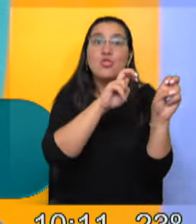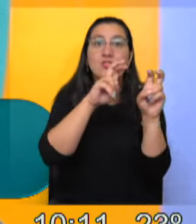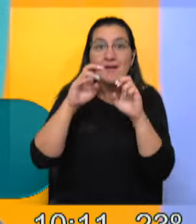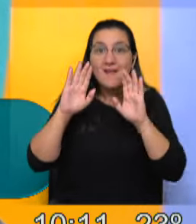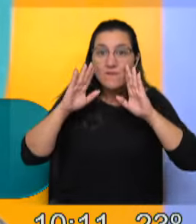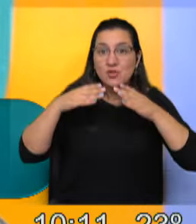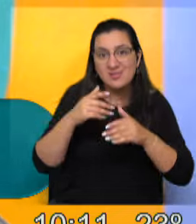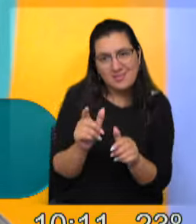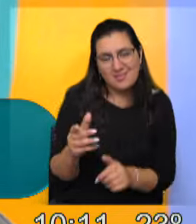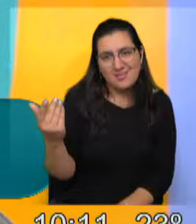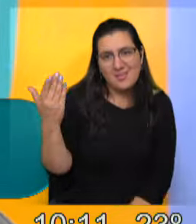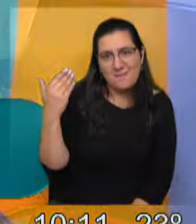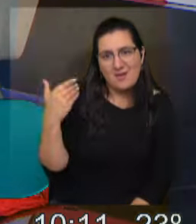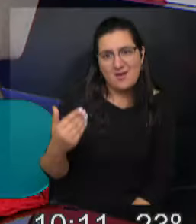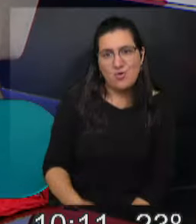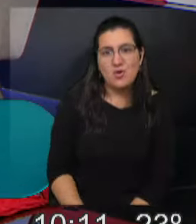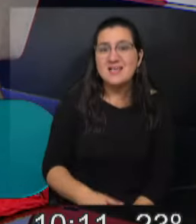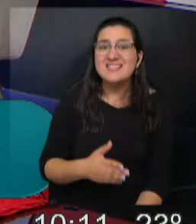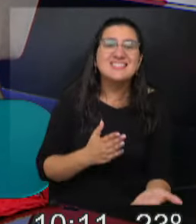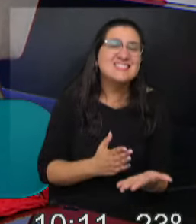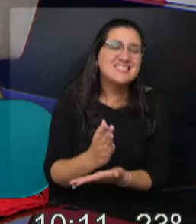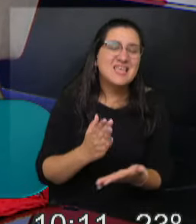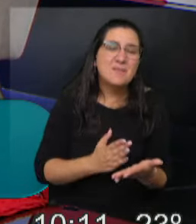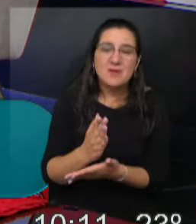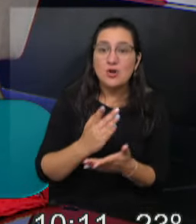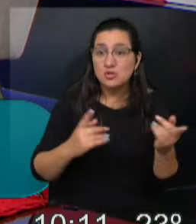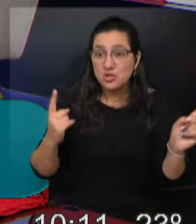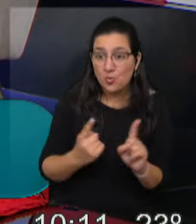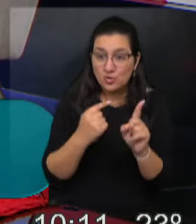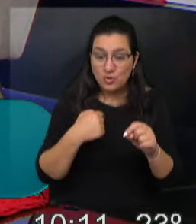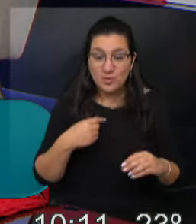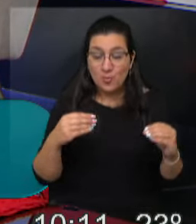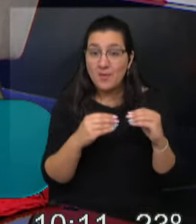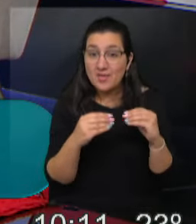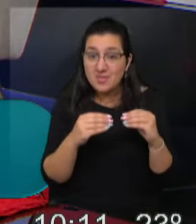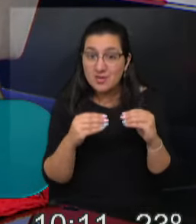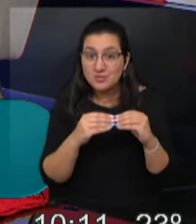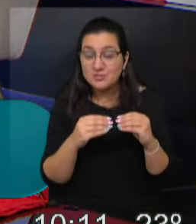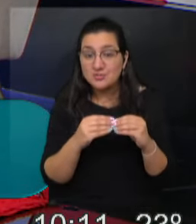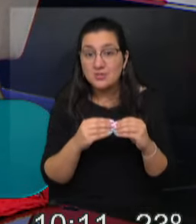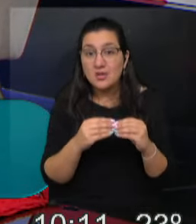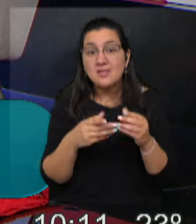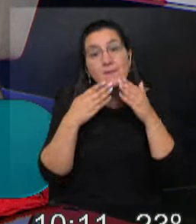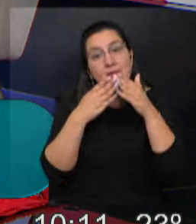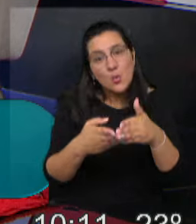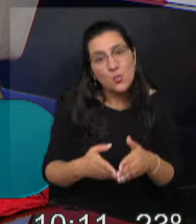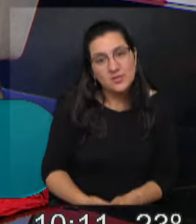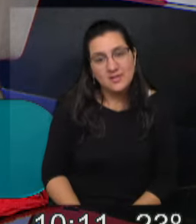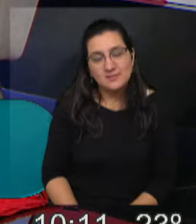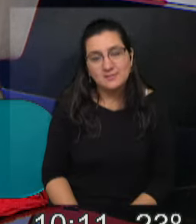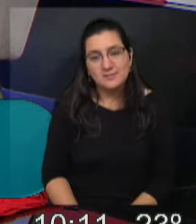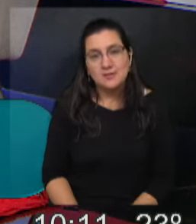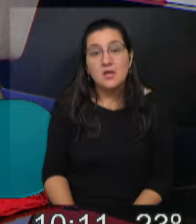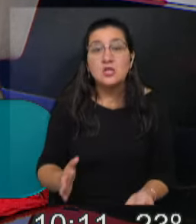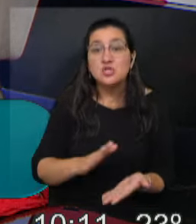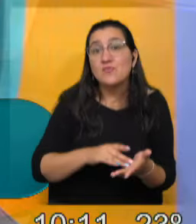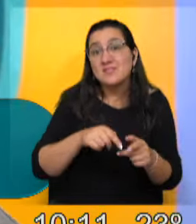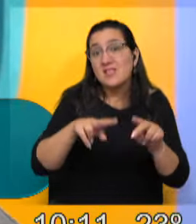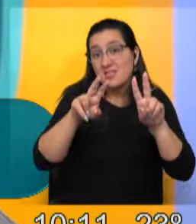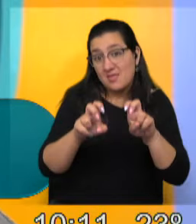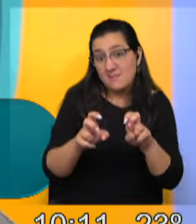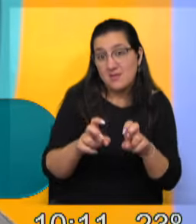abordaste desde muy temprano, siempre en los encuentros con mis colegas, te ha pasado que te pregunten sobre esto, ¿no?